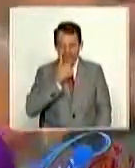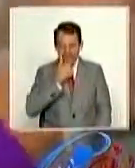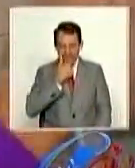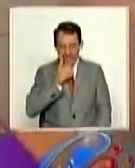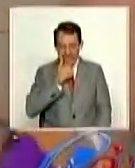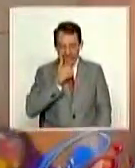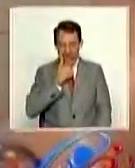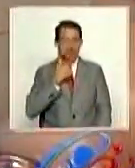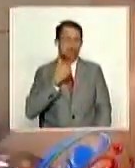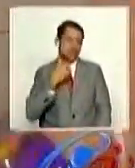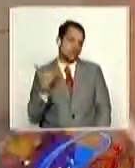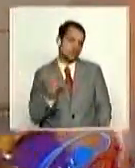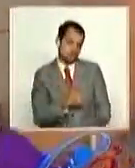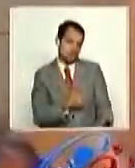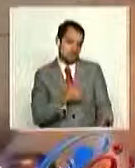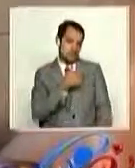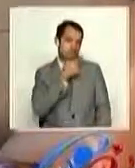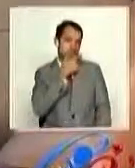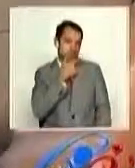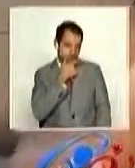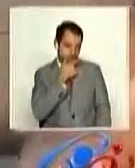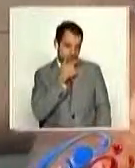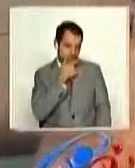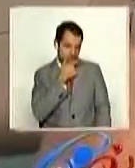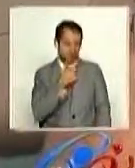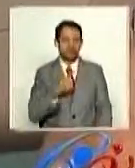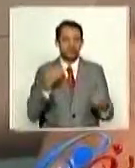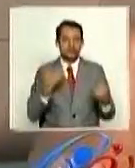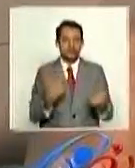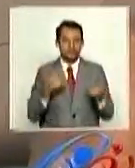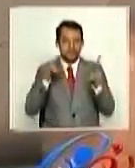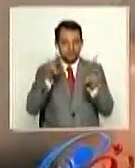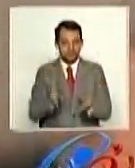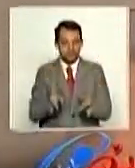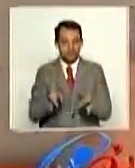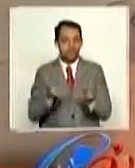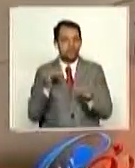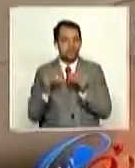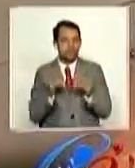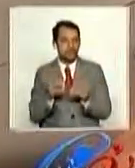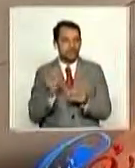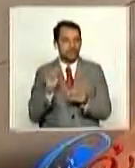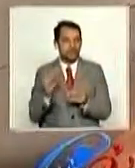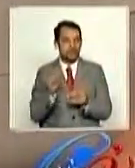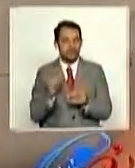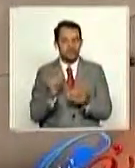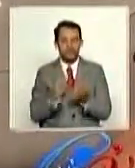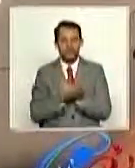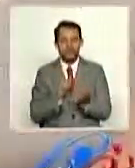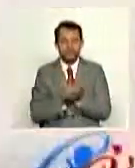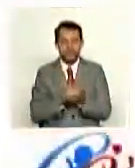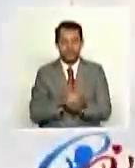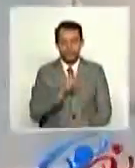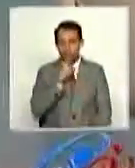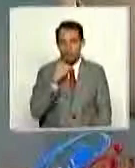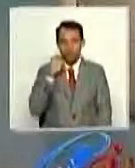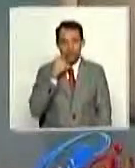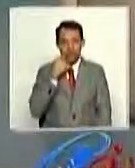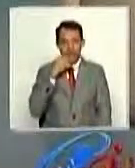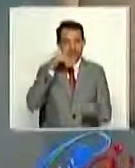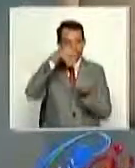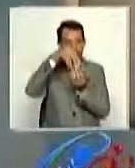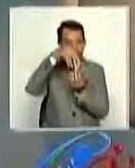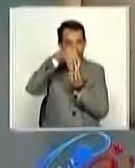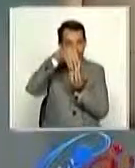tenemos acá. Esto es un dispositivo que el paciente debe de presionar con la boca.